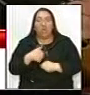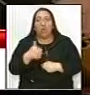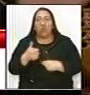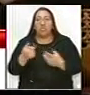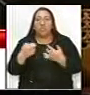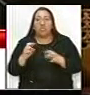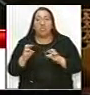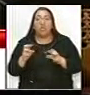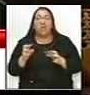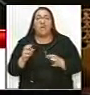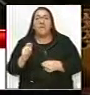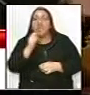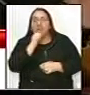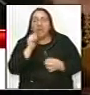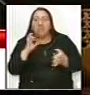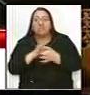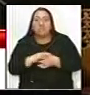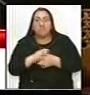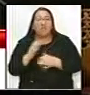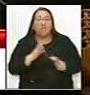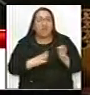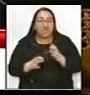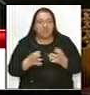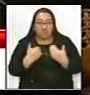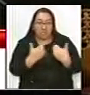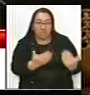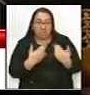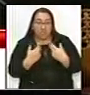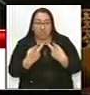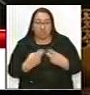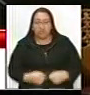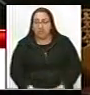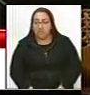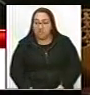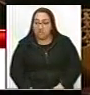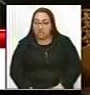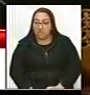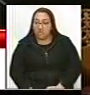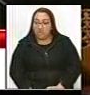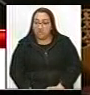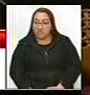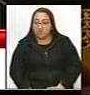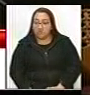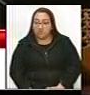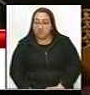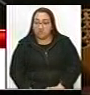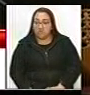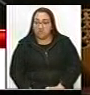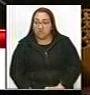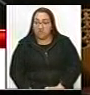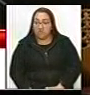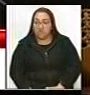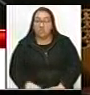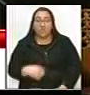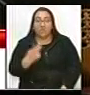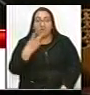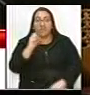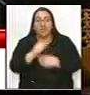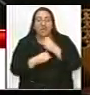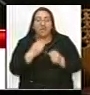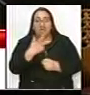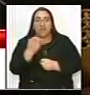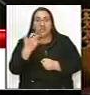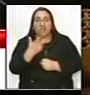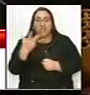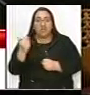público-privada a través de un cofinanciamiento y se da esta concesión por 20 años 333 millones